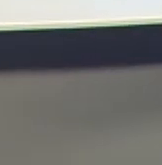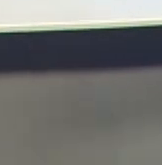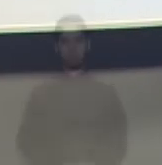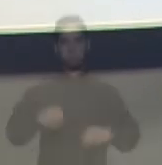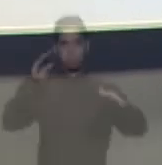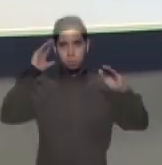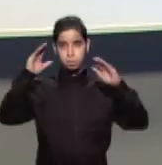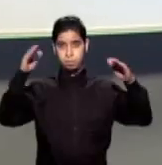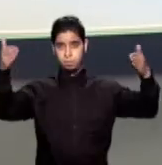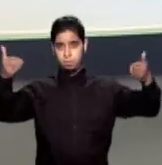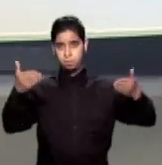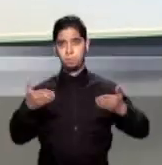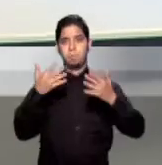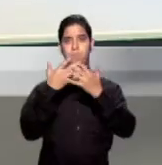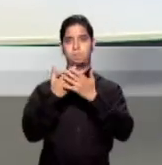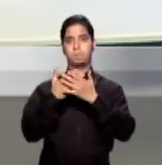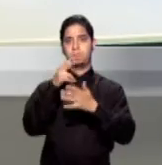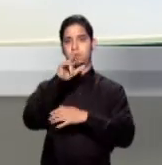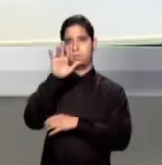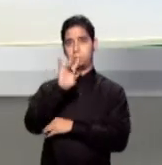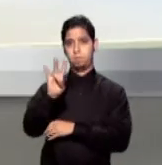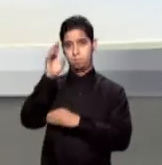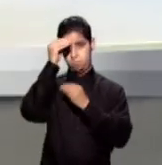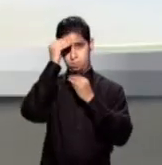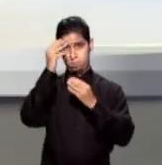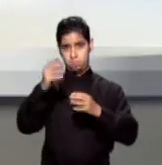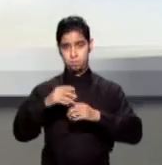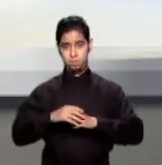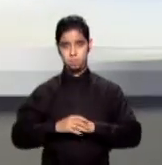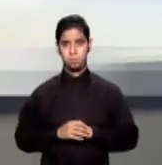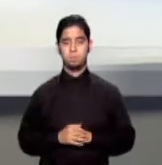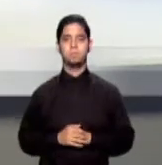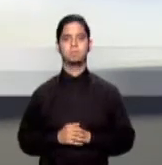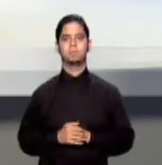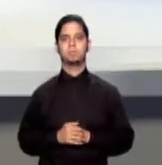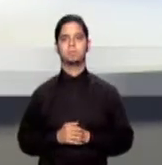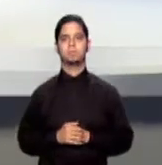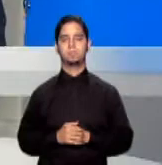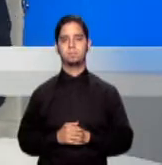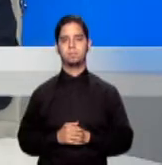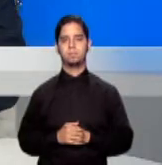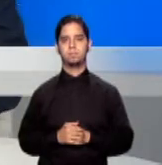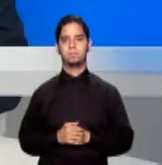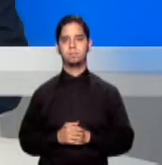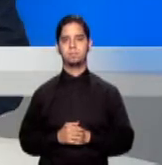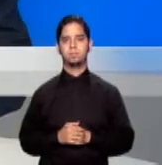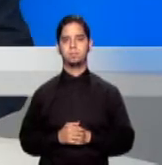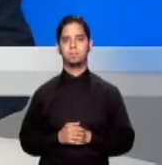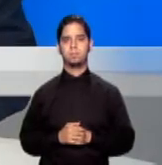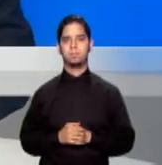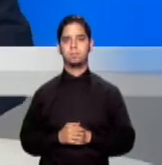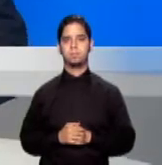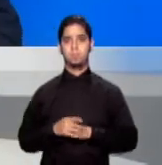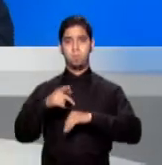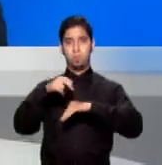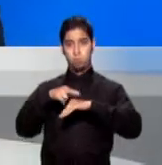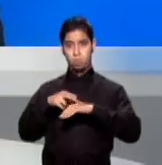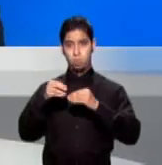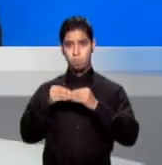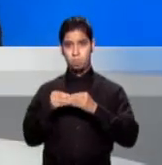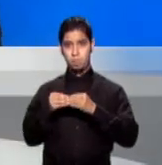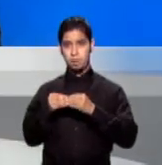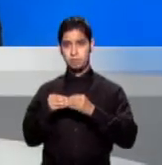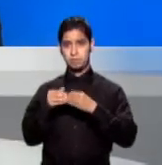Hola, ¿qué tal? Bienvenidos a Noticias 24/7 Informa. De inmediato pasamos a las noticias para esta hora. Puerto Rico está más cerca de unirse